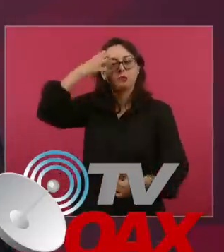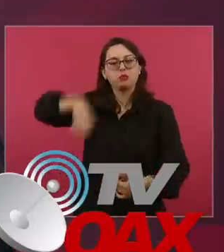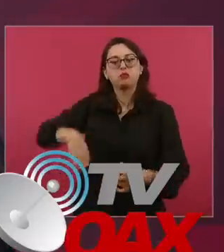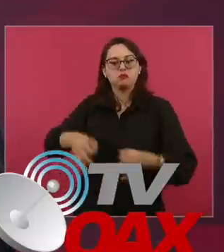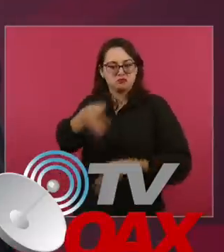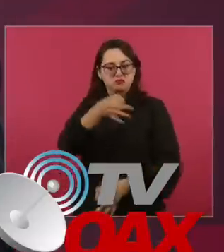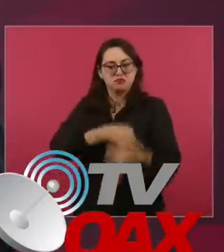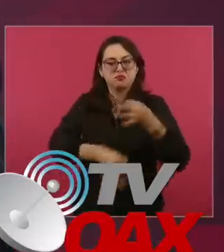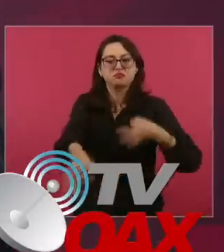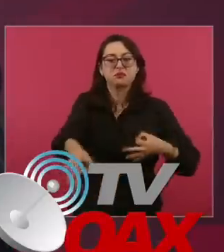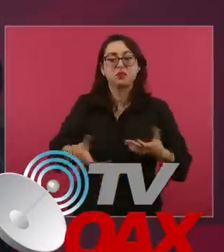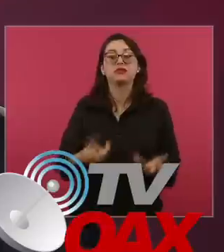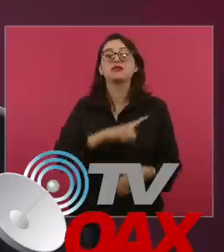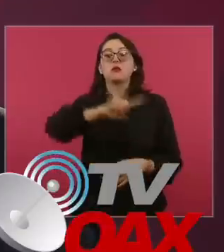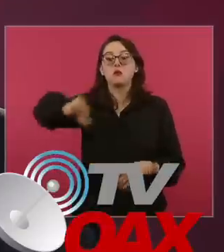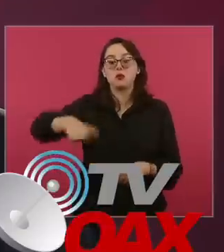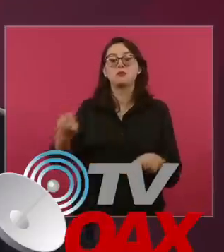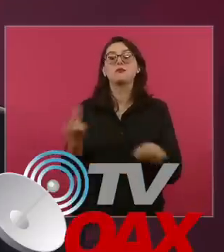Por eso se